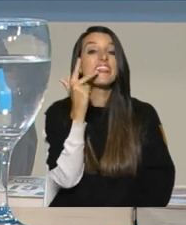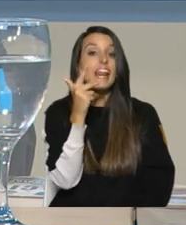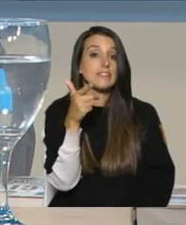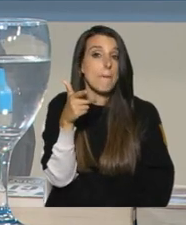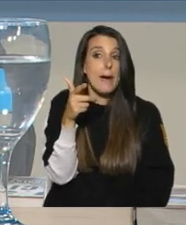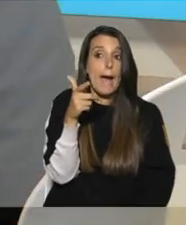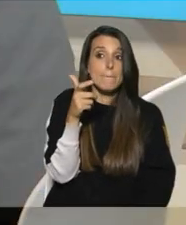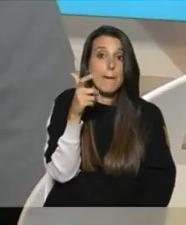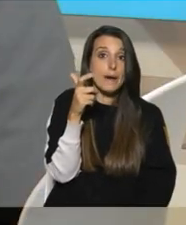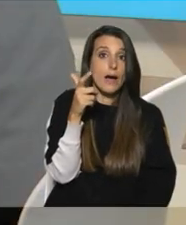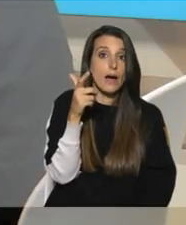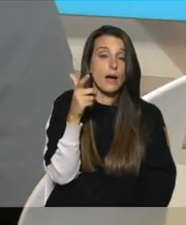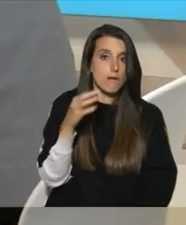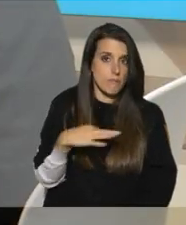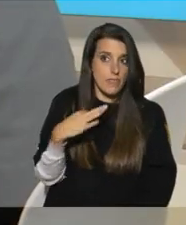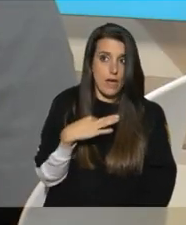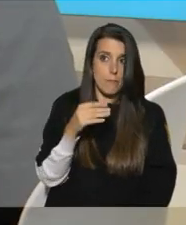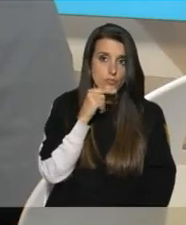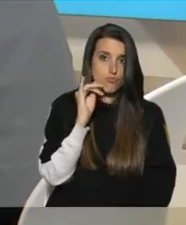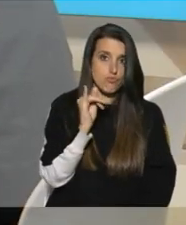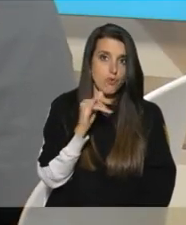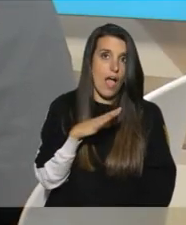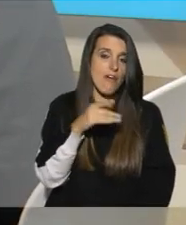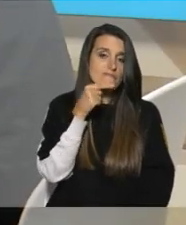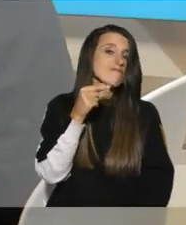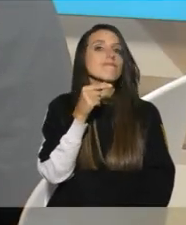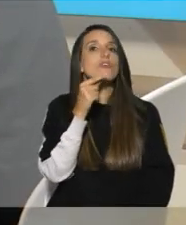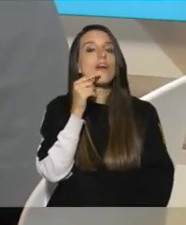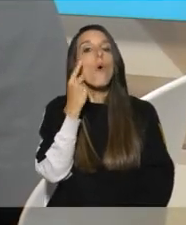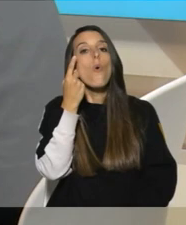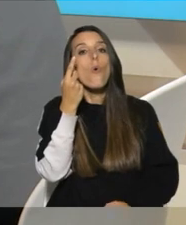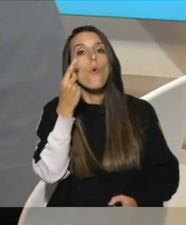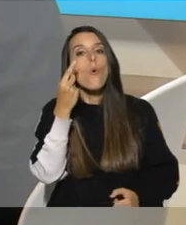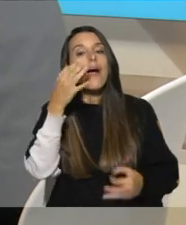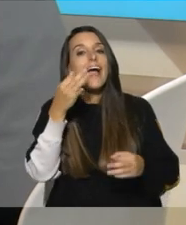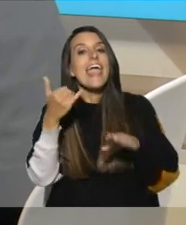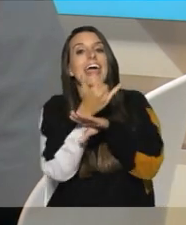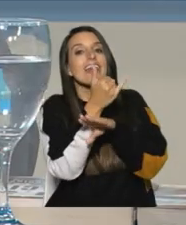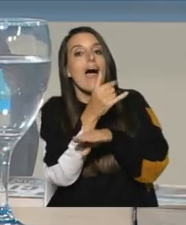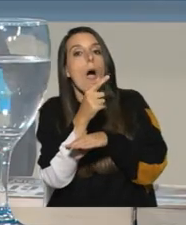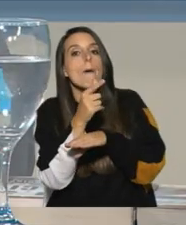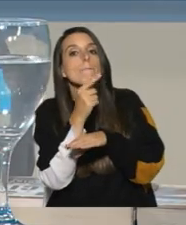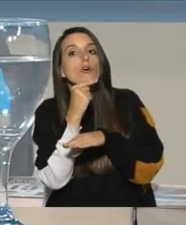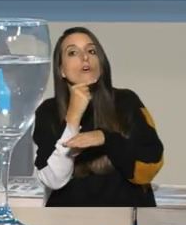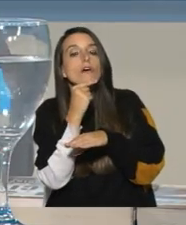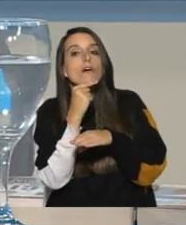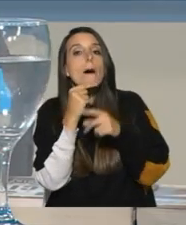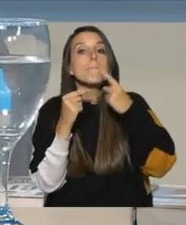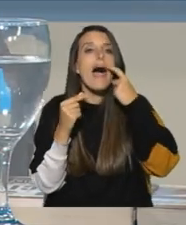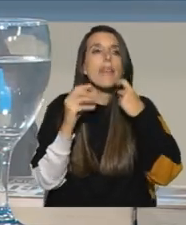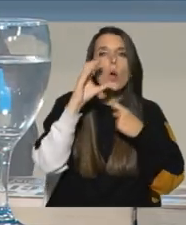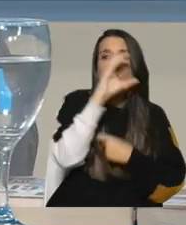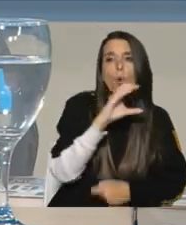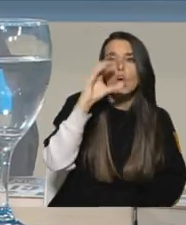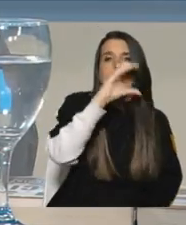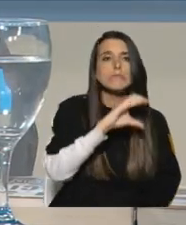digo... Ese policía vivió en definitiva. Sí. Ahí no le llegaron nada. Una de esas balas fue la que impacta porque ante los ruidos, mi padre por curiosidad sale a la